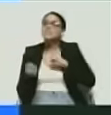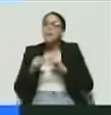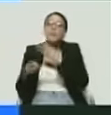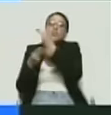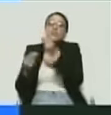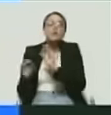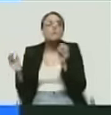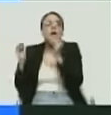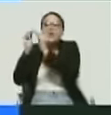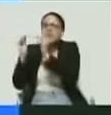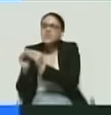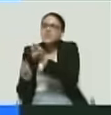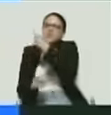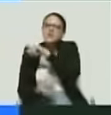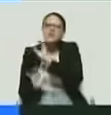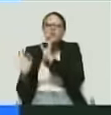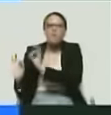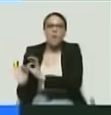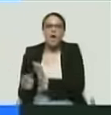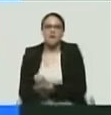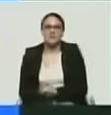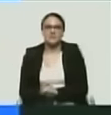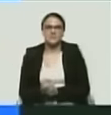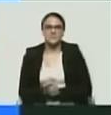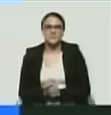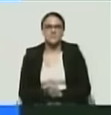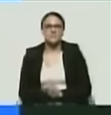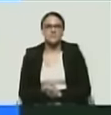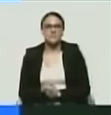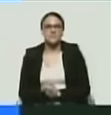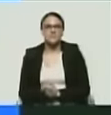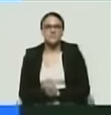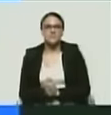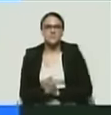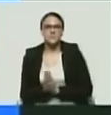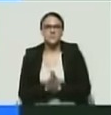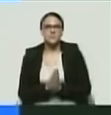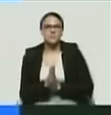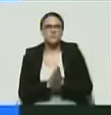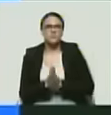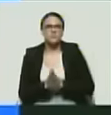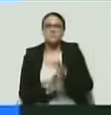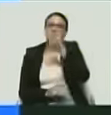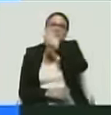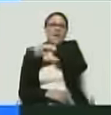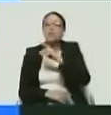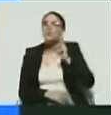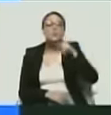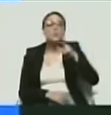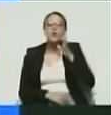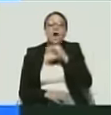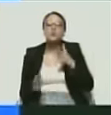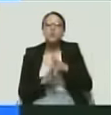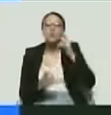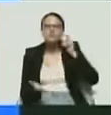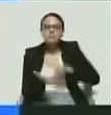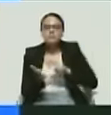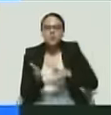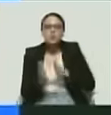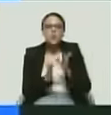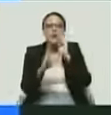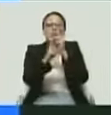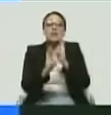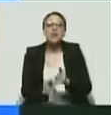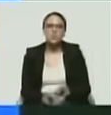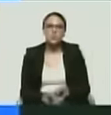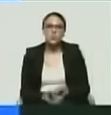menos algunos extremistas reconocen las elecciones. Ellos jamás han reconocido una elección que nosotros hemos ganado. Y